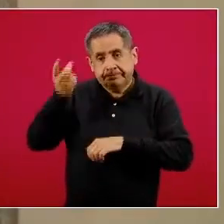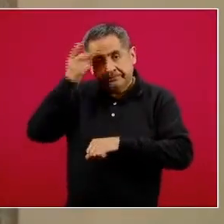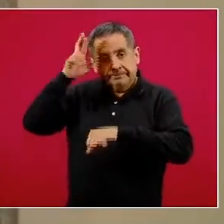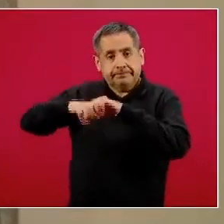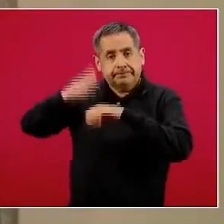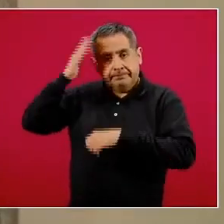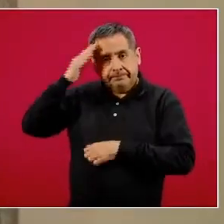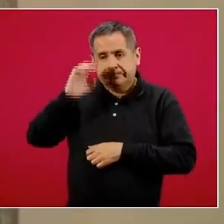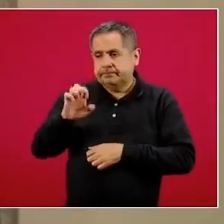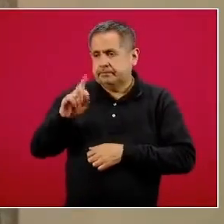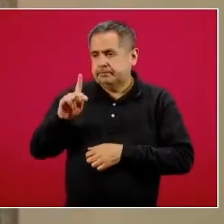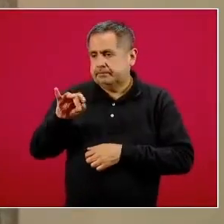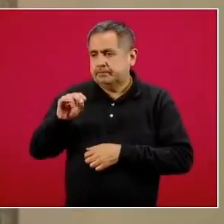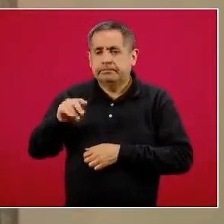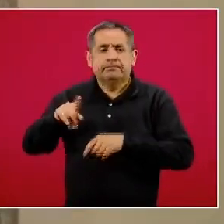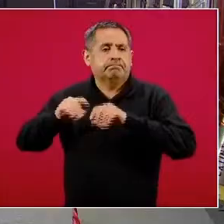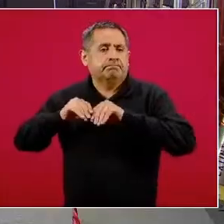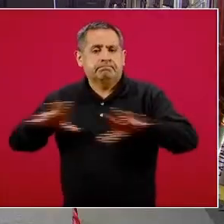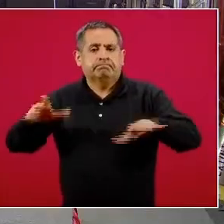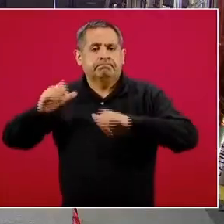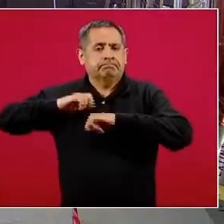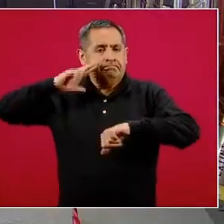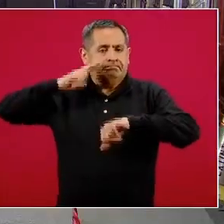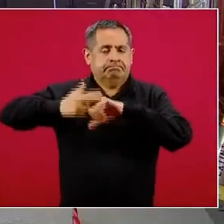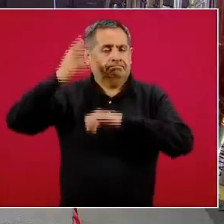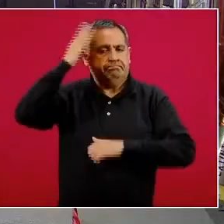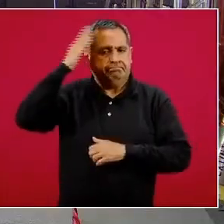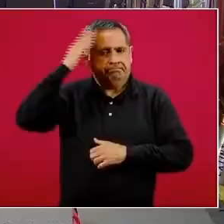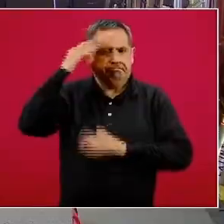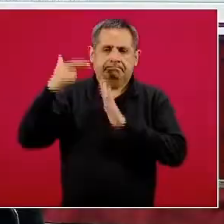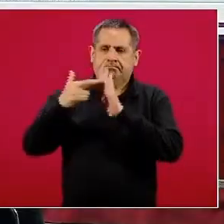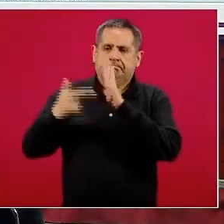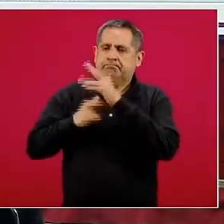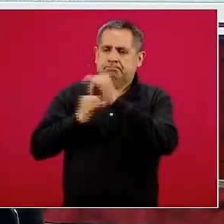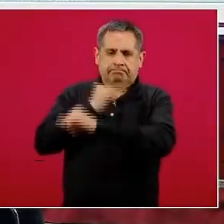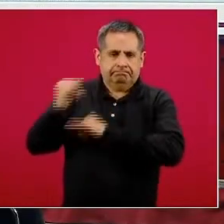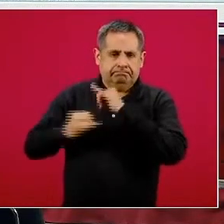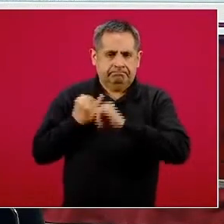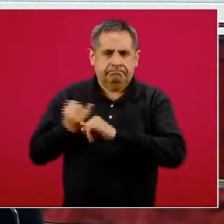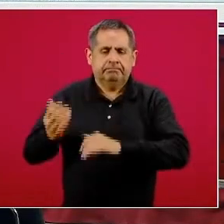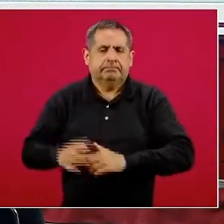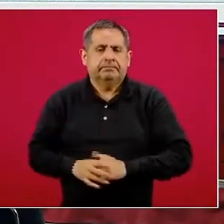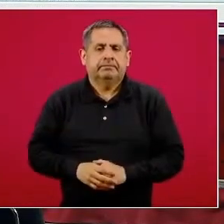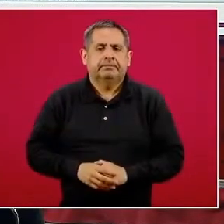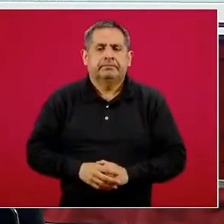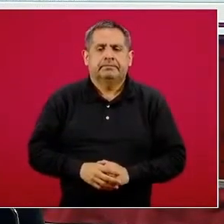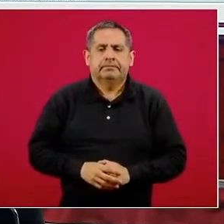Epidemiología es el Centro Nacional de Enlace para este Reglamento Sanitario Internacional. La que sigue, por favor.